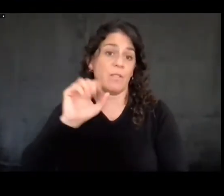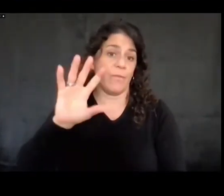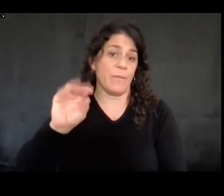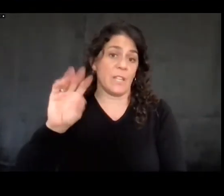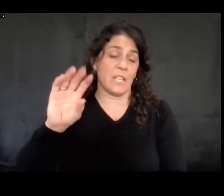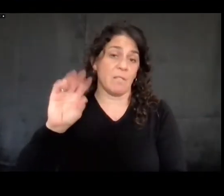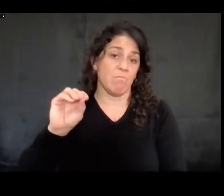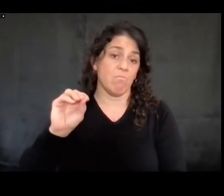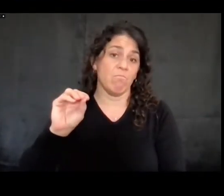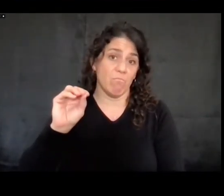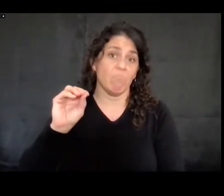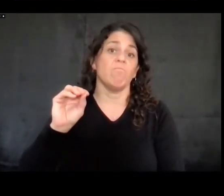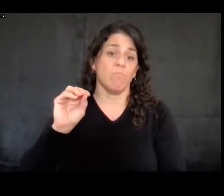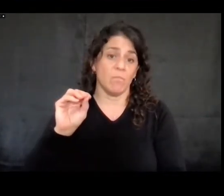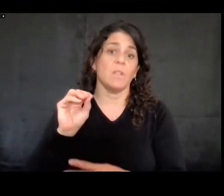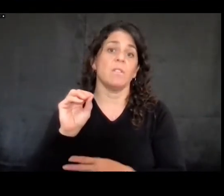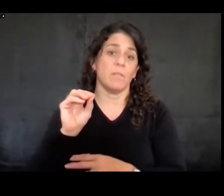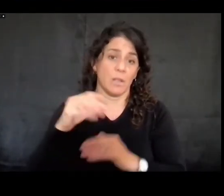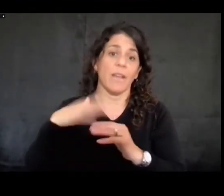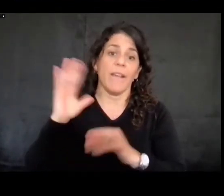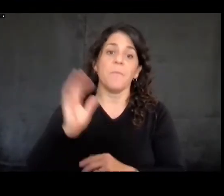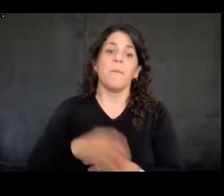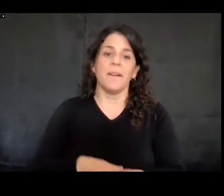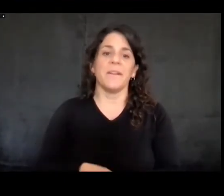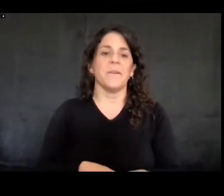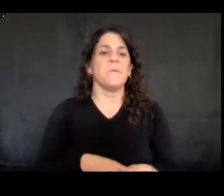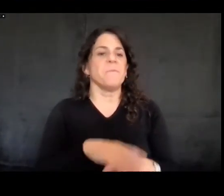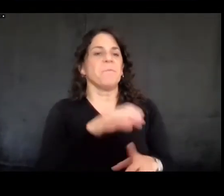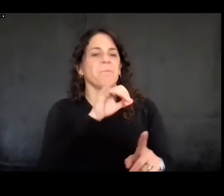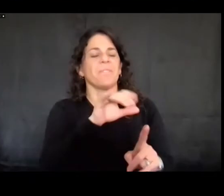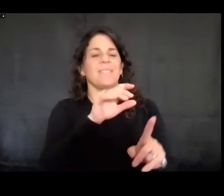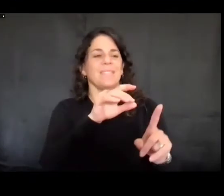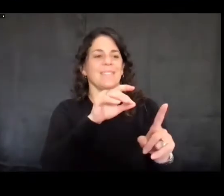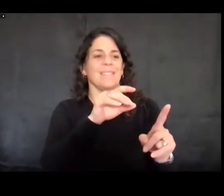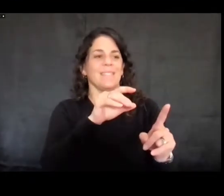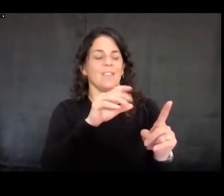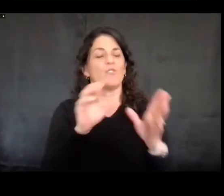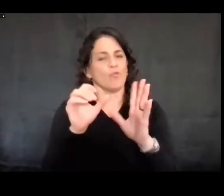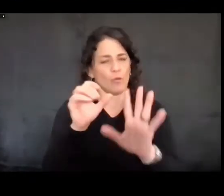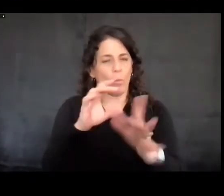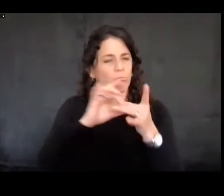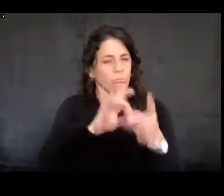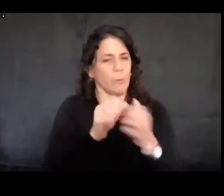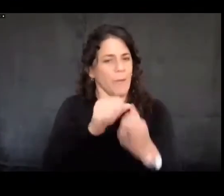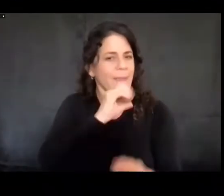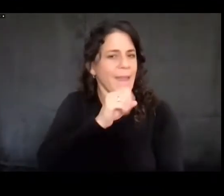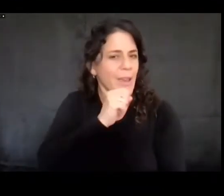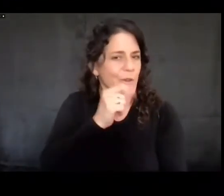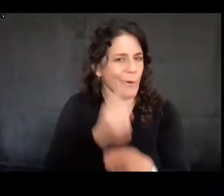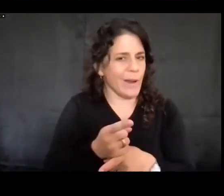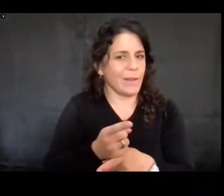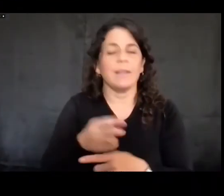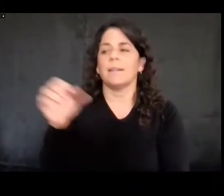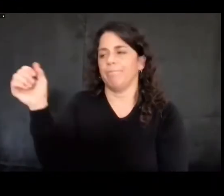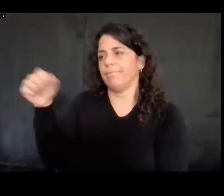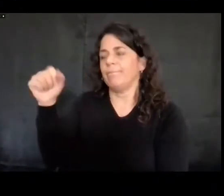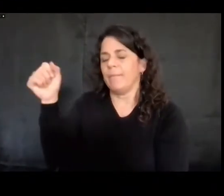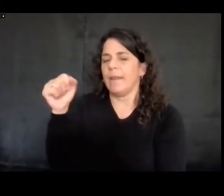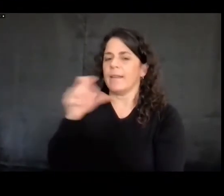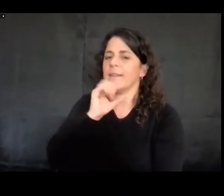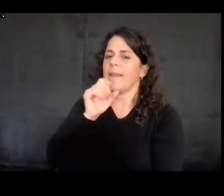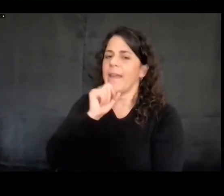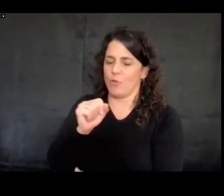50 es ahora mi pregunta quiénes van a estar en esta zona o sea va a estar relacionado con la edad si